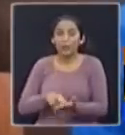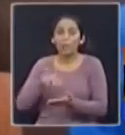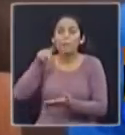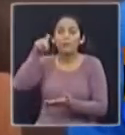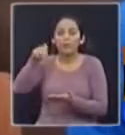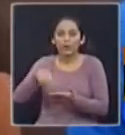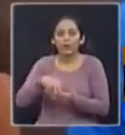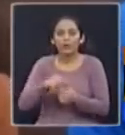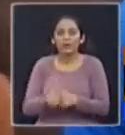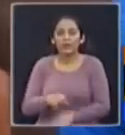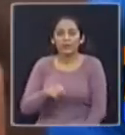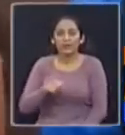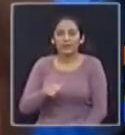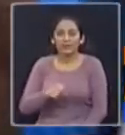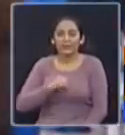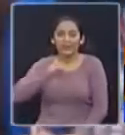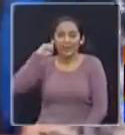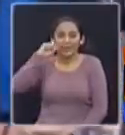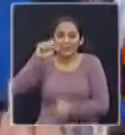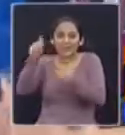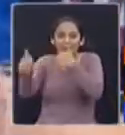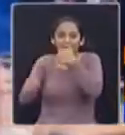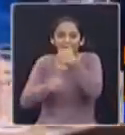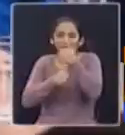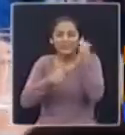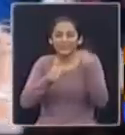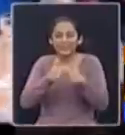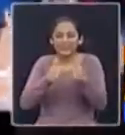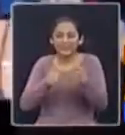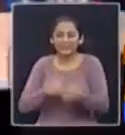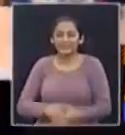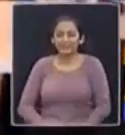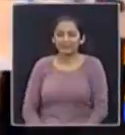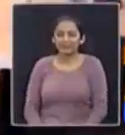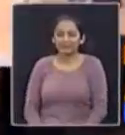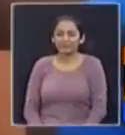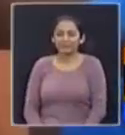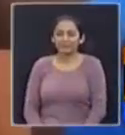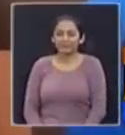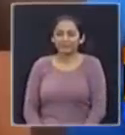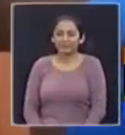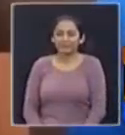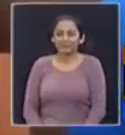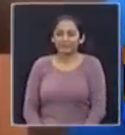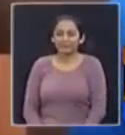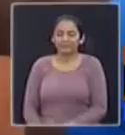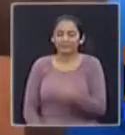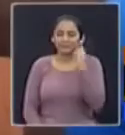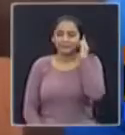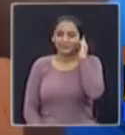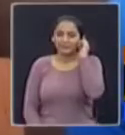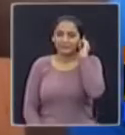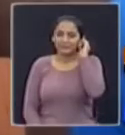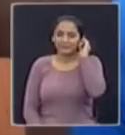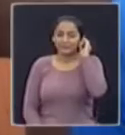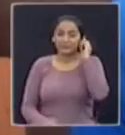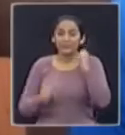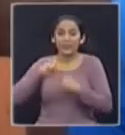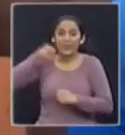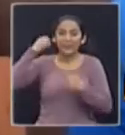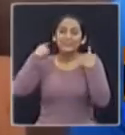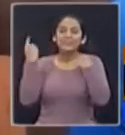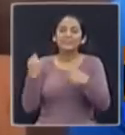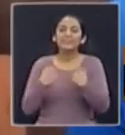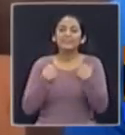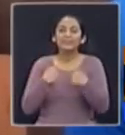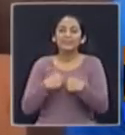mostró contento por la medalla de plata conseguida. Nunca pensé que iba a lograr la medalla de plata.